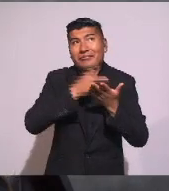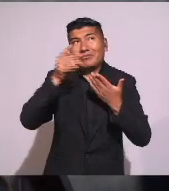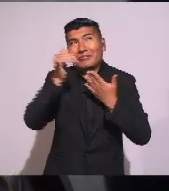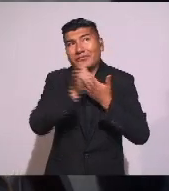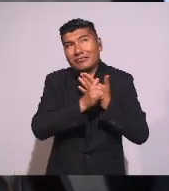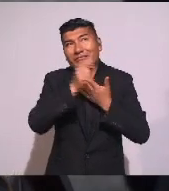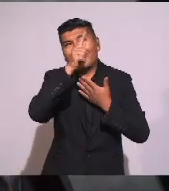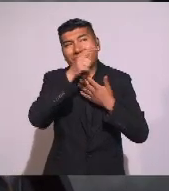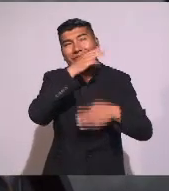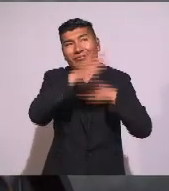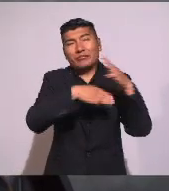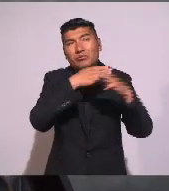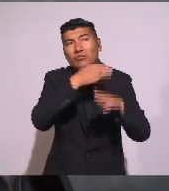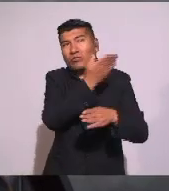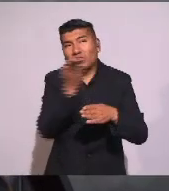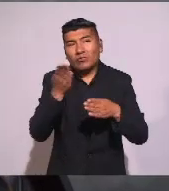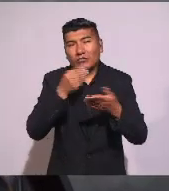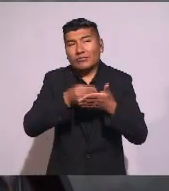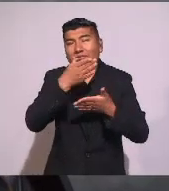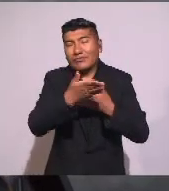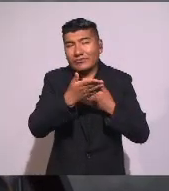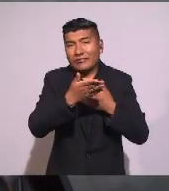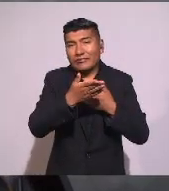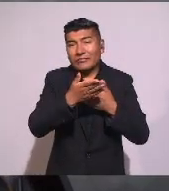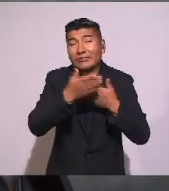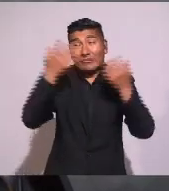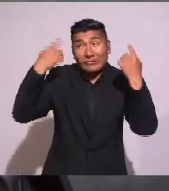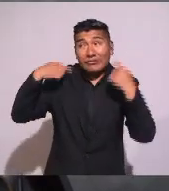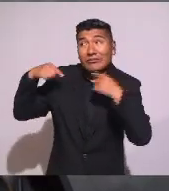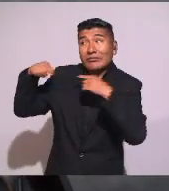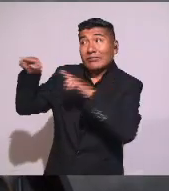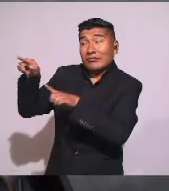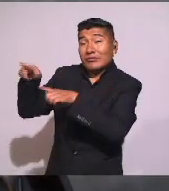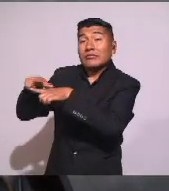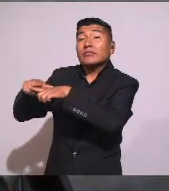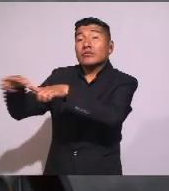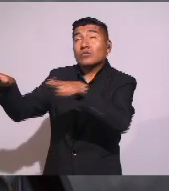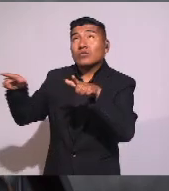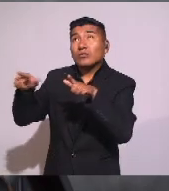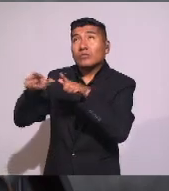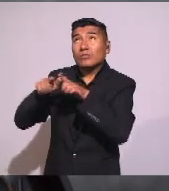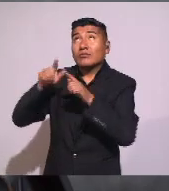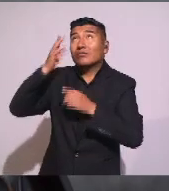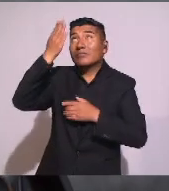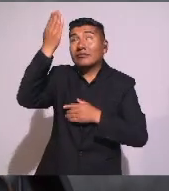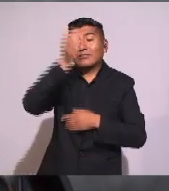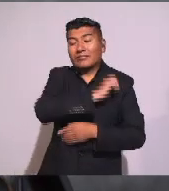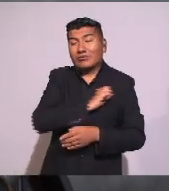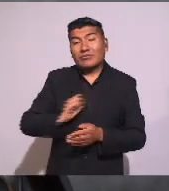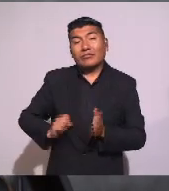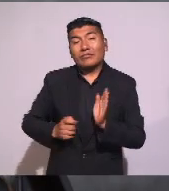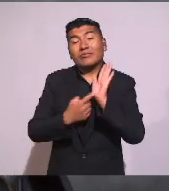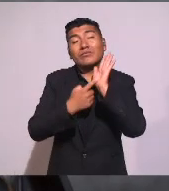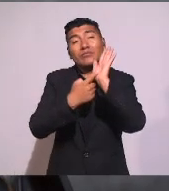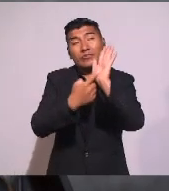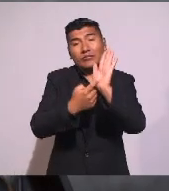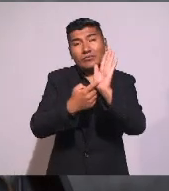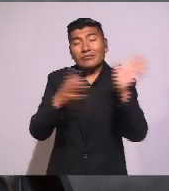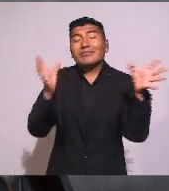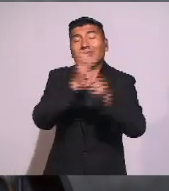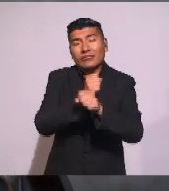deseos terrenales ir a la tierra que el señor nos muestra es decir